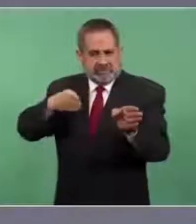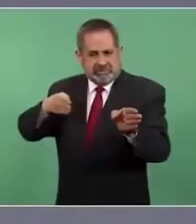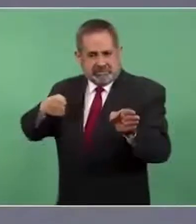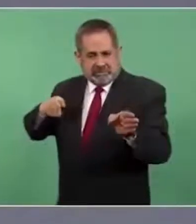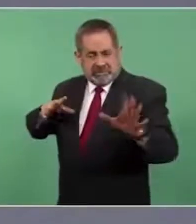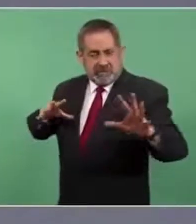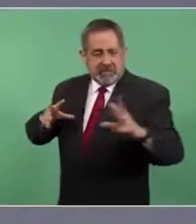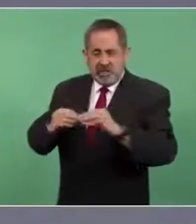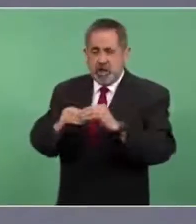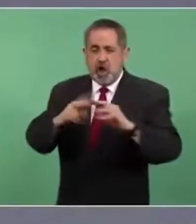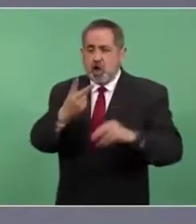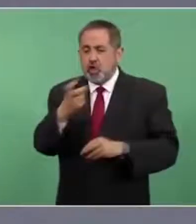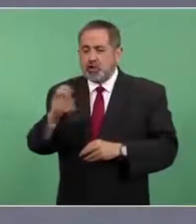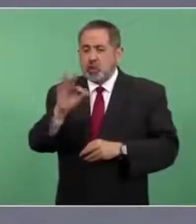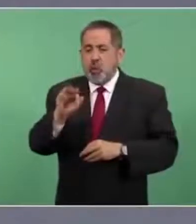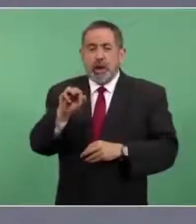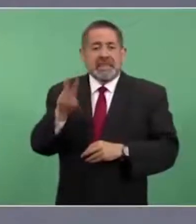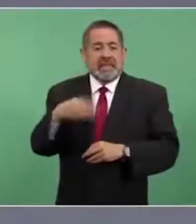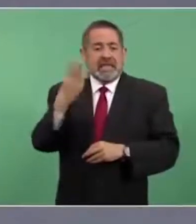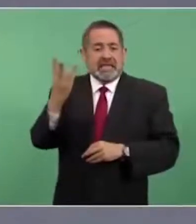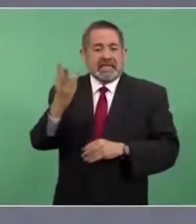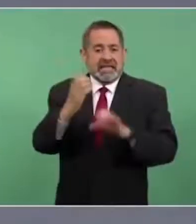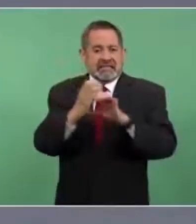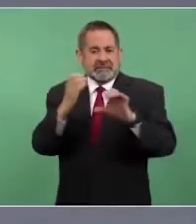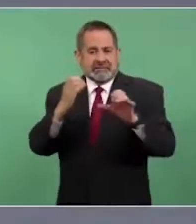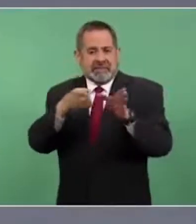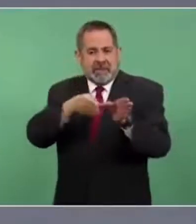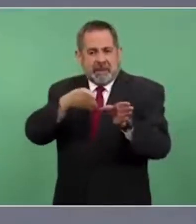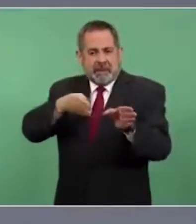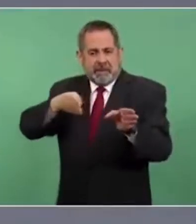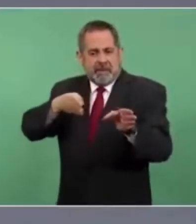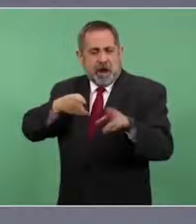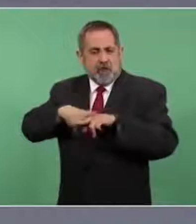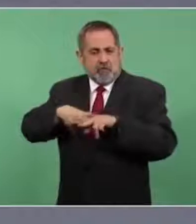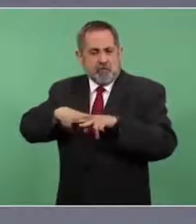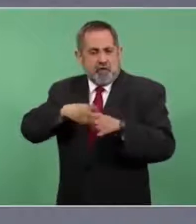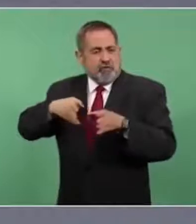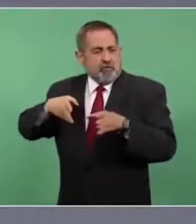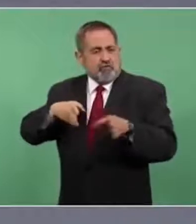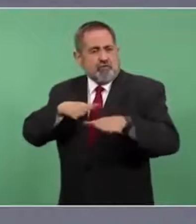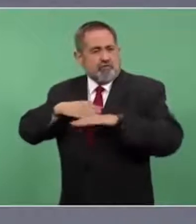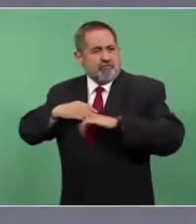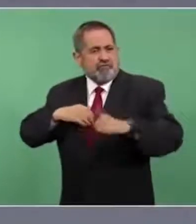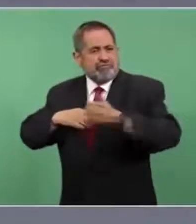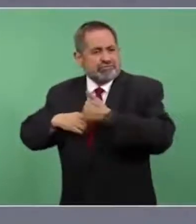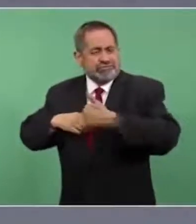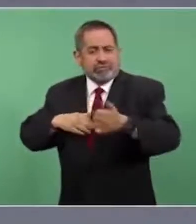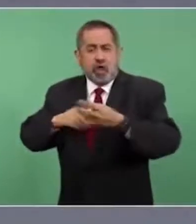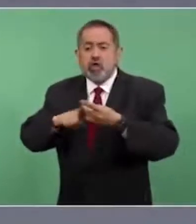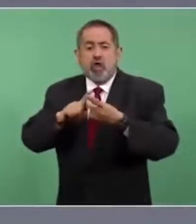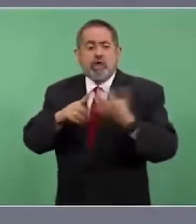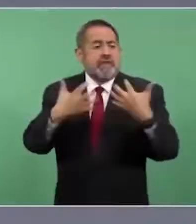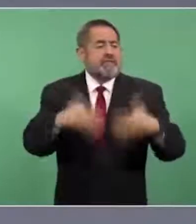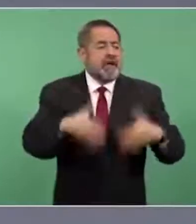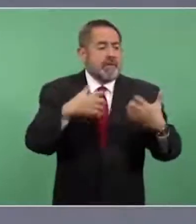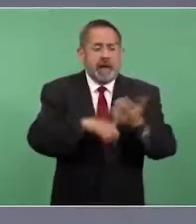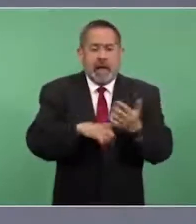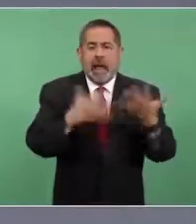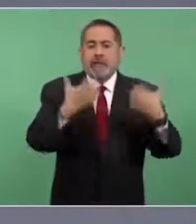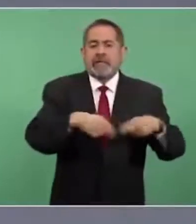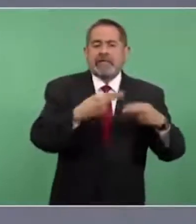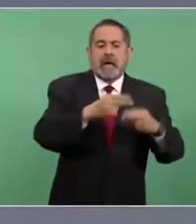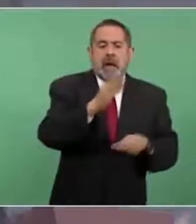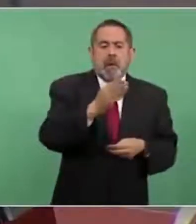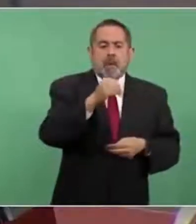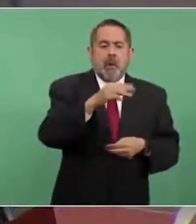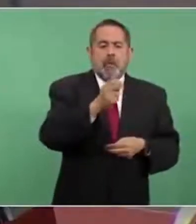243 vagones, los cuales serán fabricados por la empresa Bombardier y Alstom